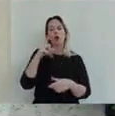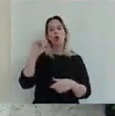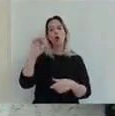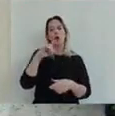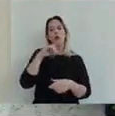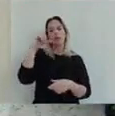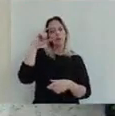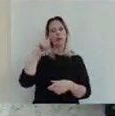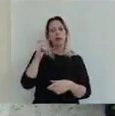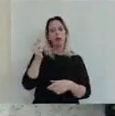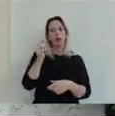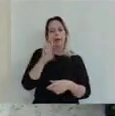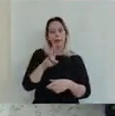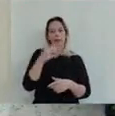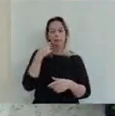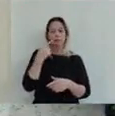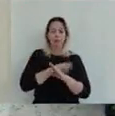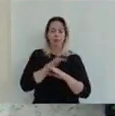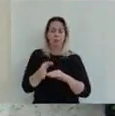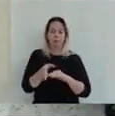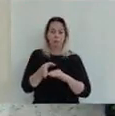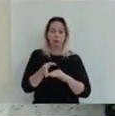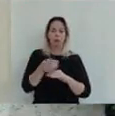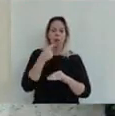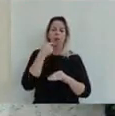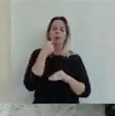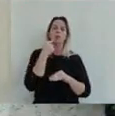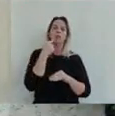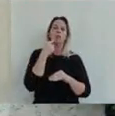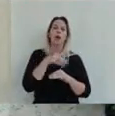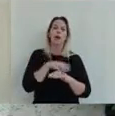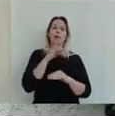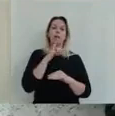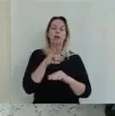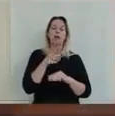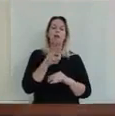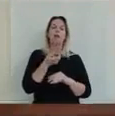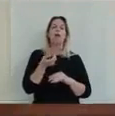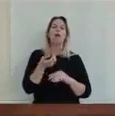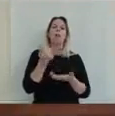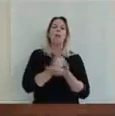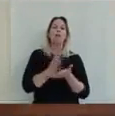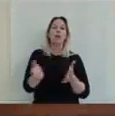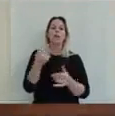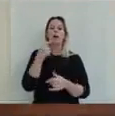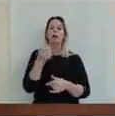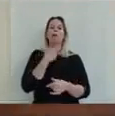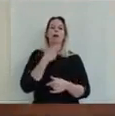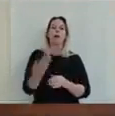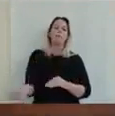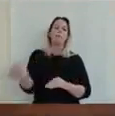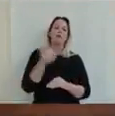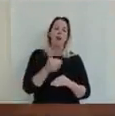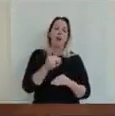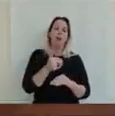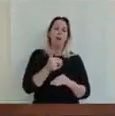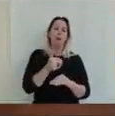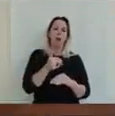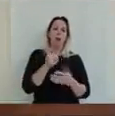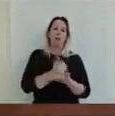corte del ingreso de la ciudad, llamaron a autoridades provinciales,